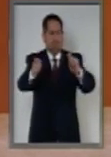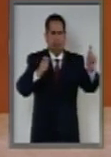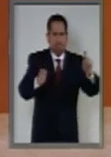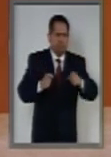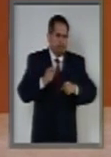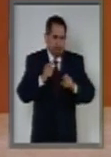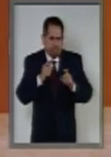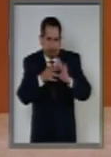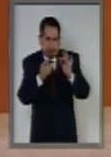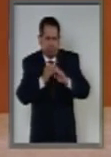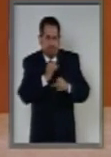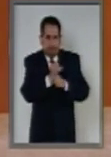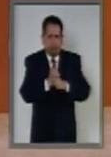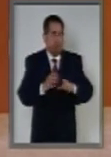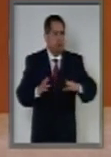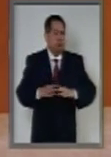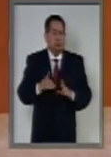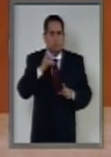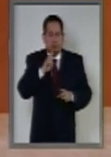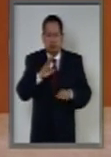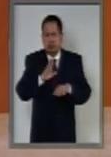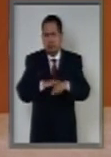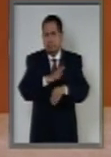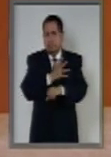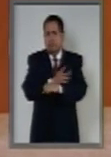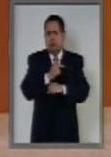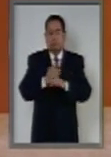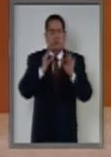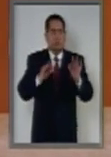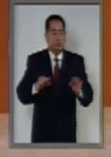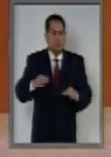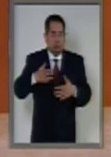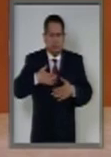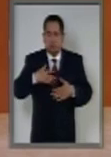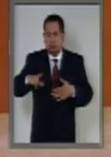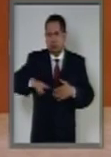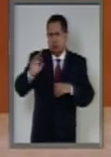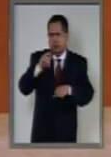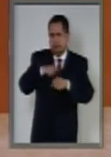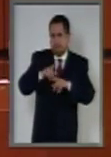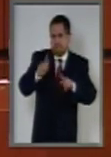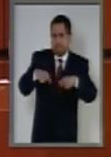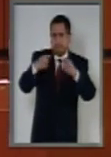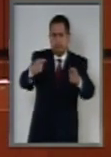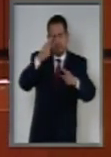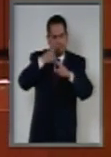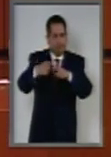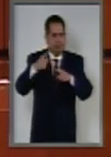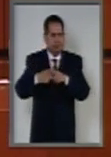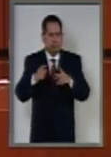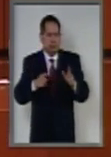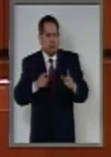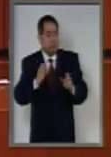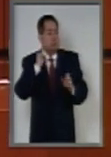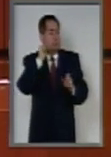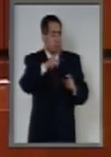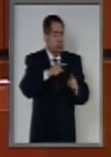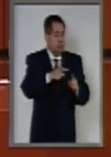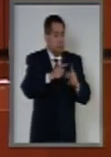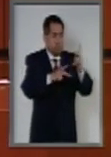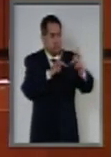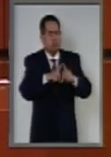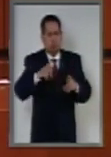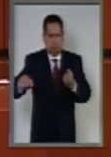de la fiscalización de las garantías que otorga el gobierno federal respecto a empréstitos de los estados y